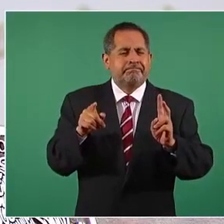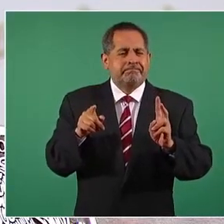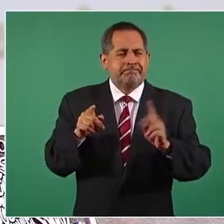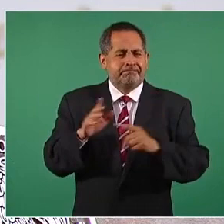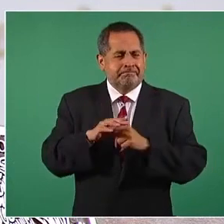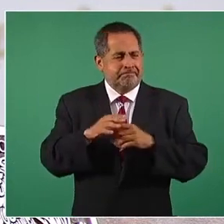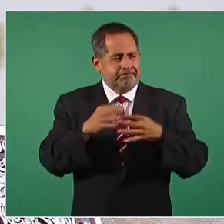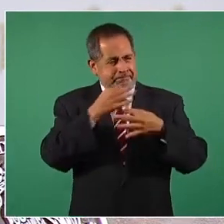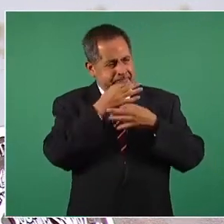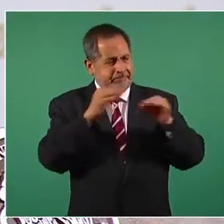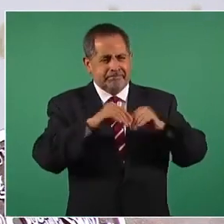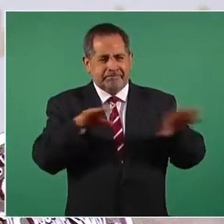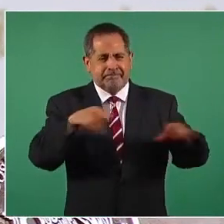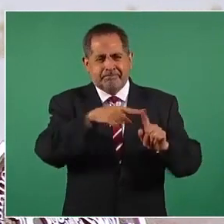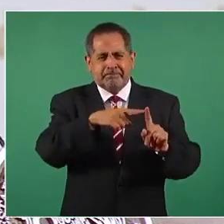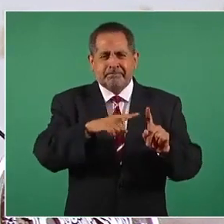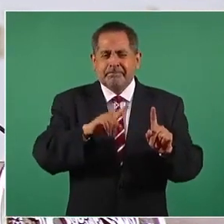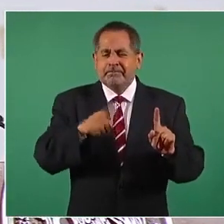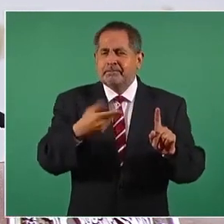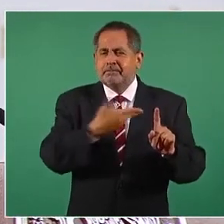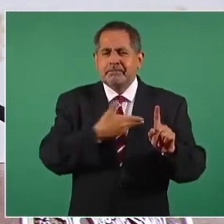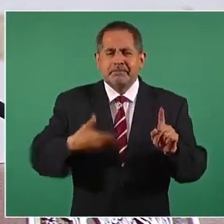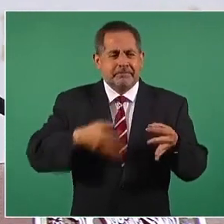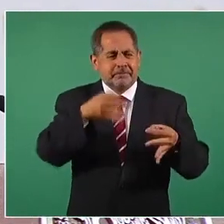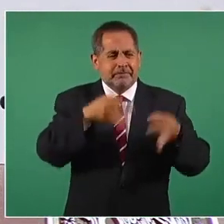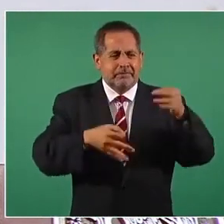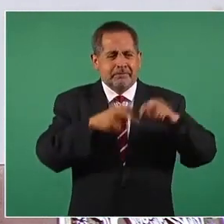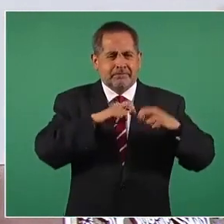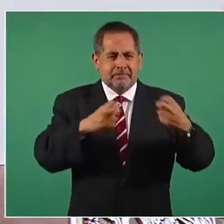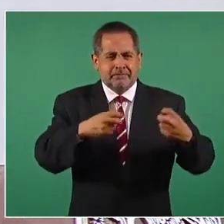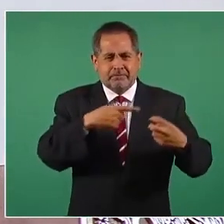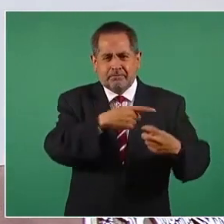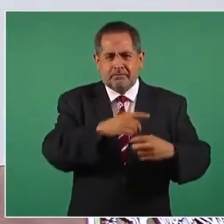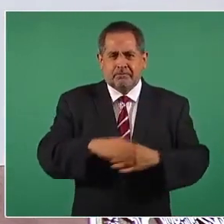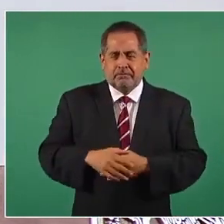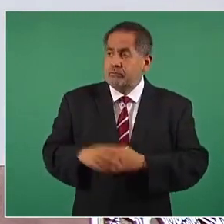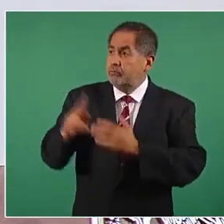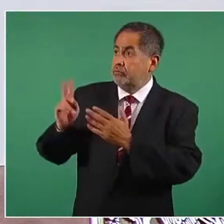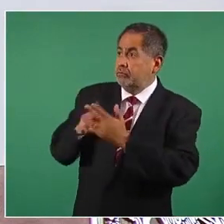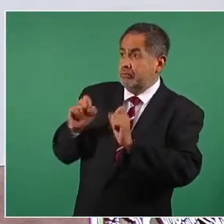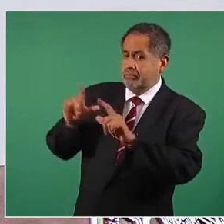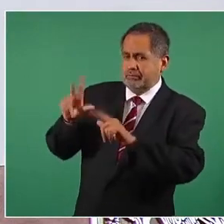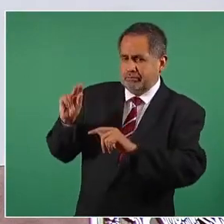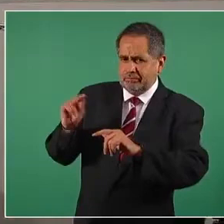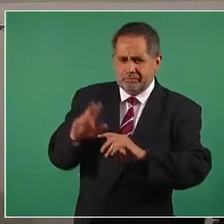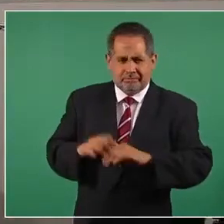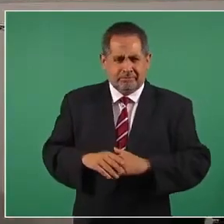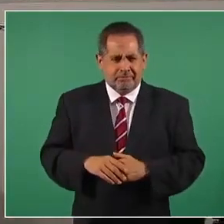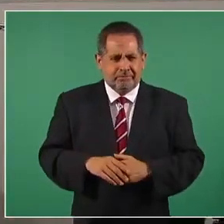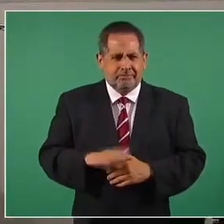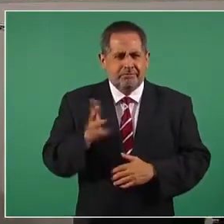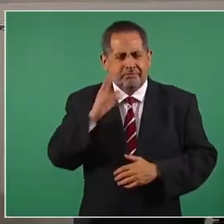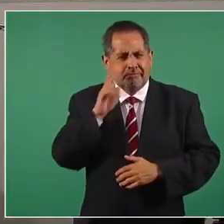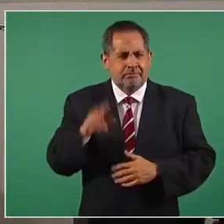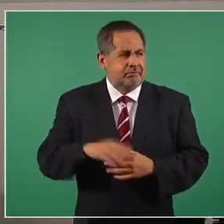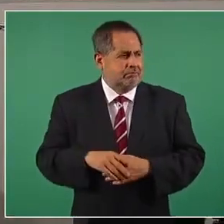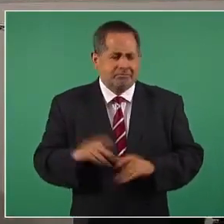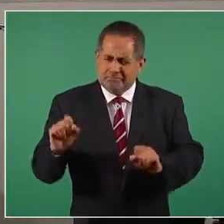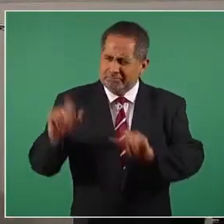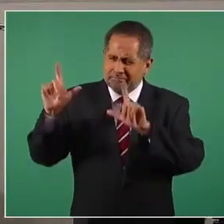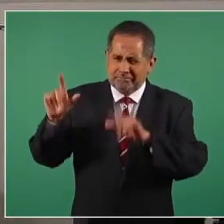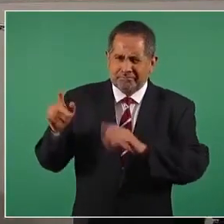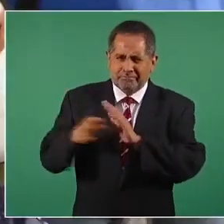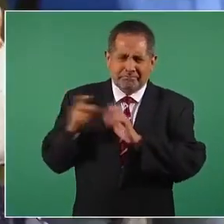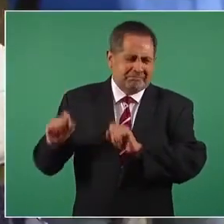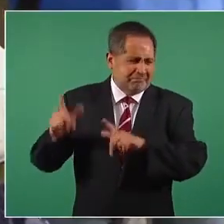el mensaje del presidente del Tribunal Electoral. No lo vaya a poner otra vez, ya. Ya lo vimos. No, ponlo no, otra